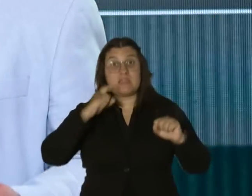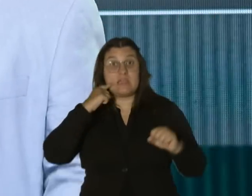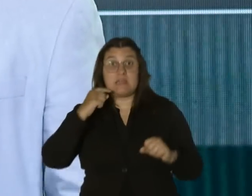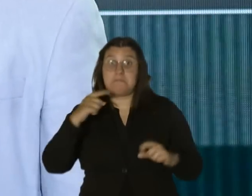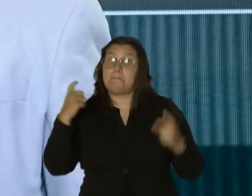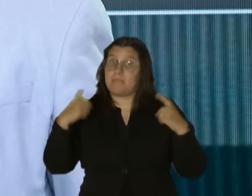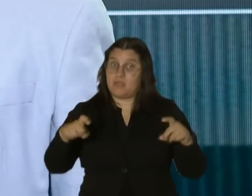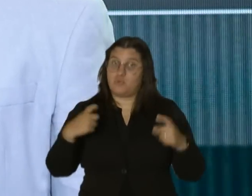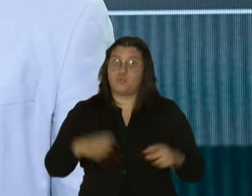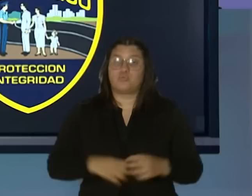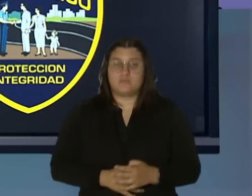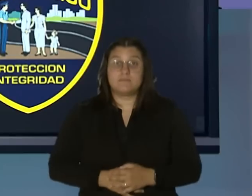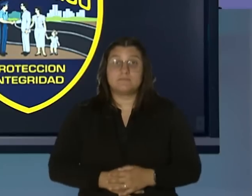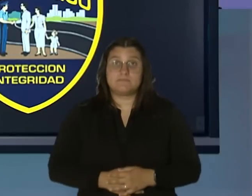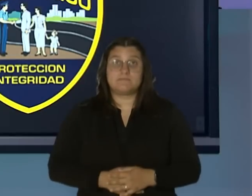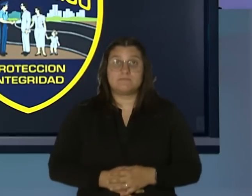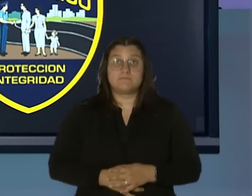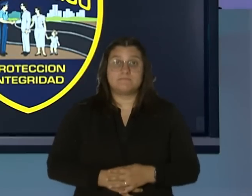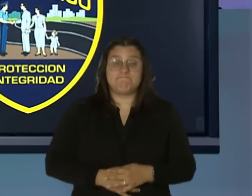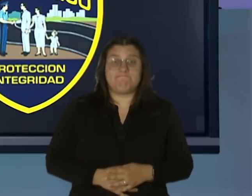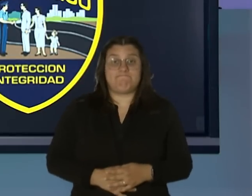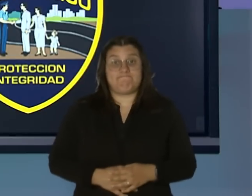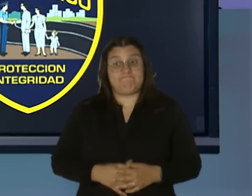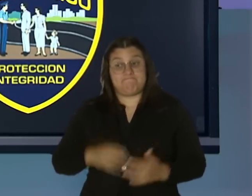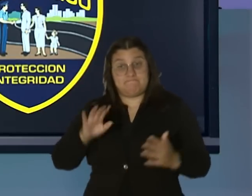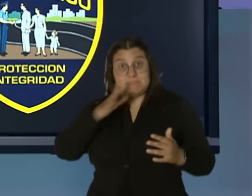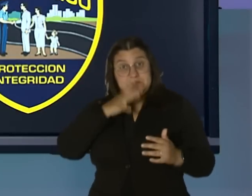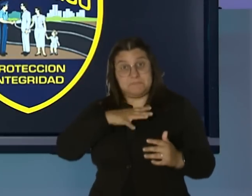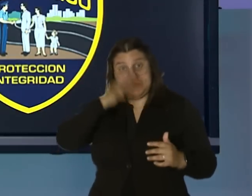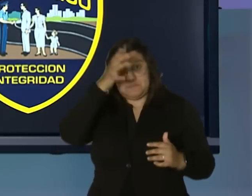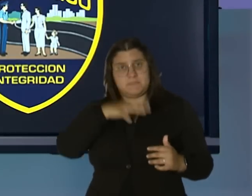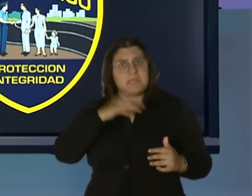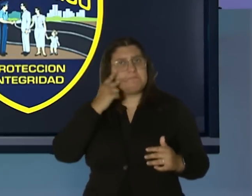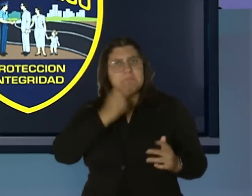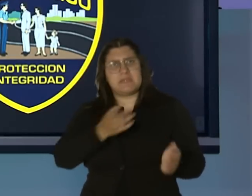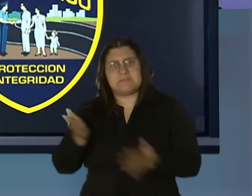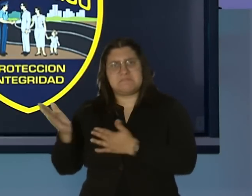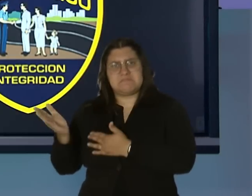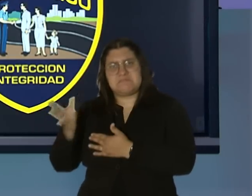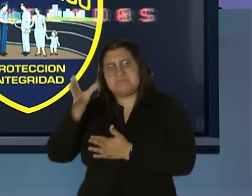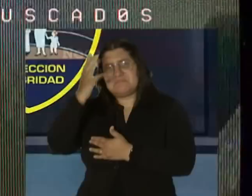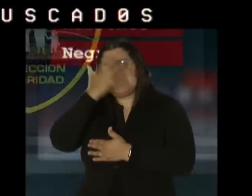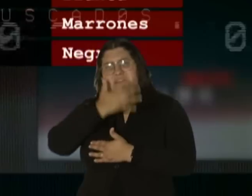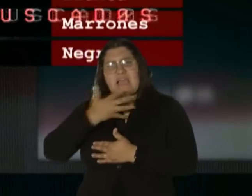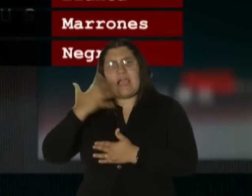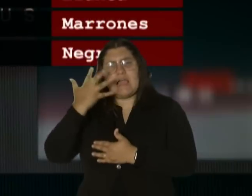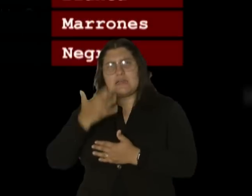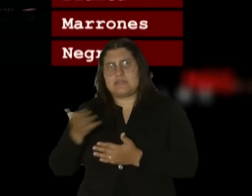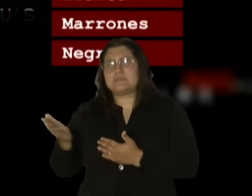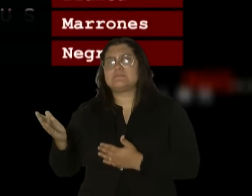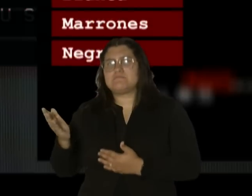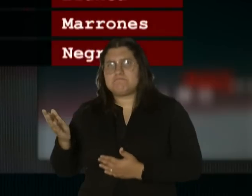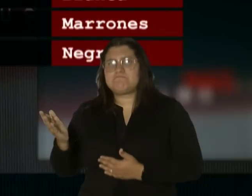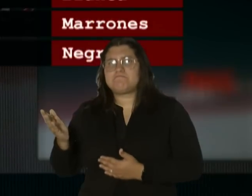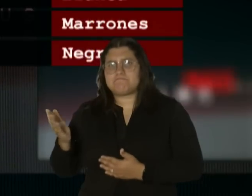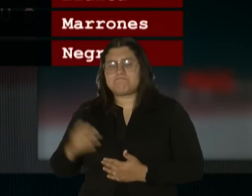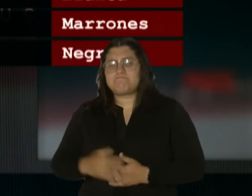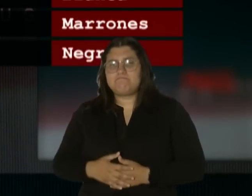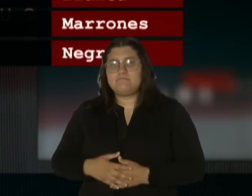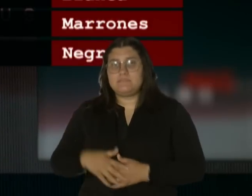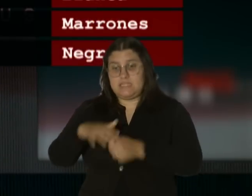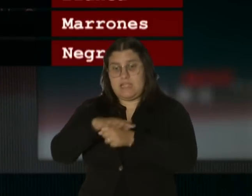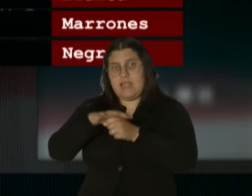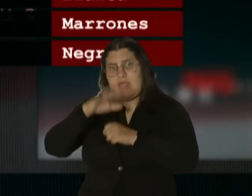peligroso. Damas y caballeros, vean ustedes el rostro de este individuo. Véanlo bien, allá en la zona de